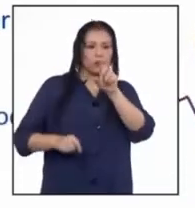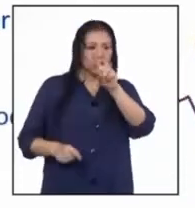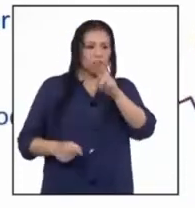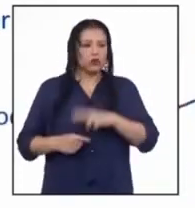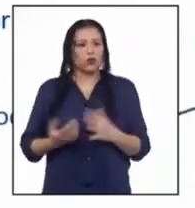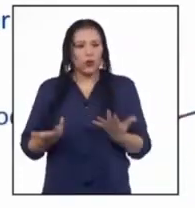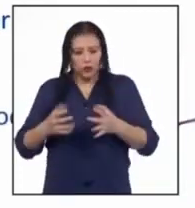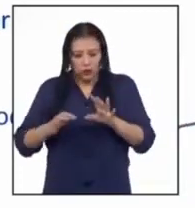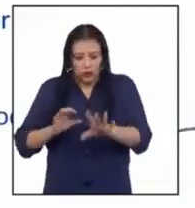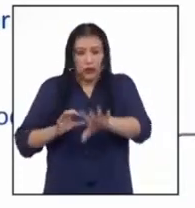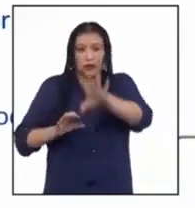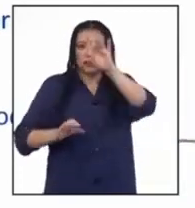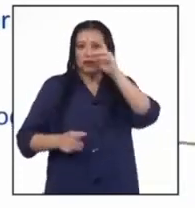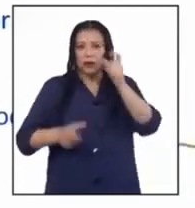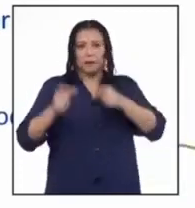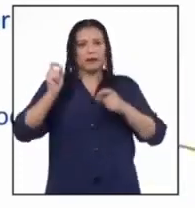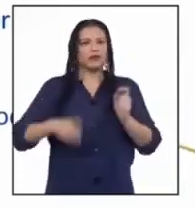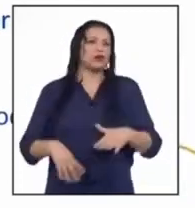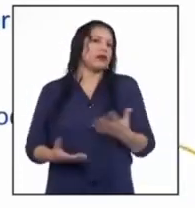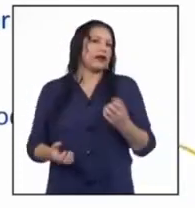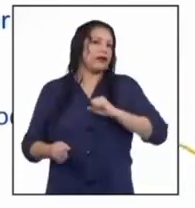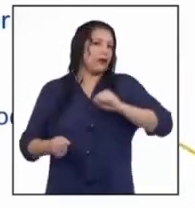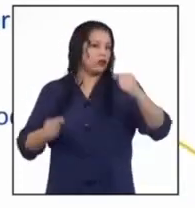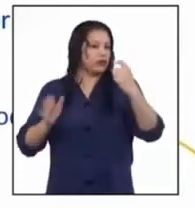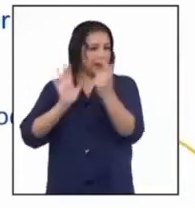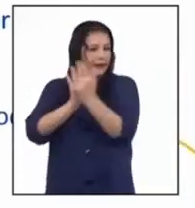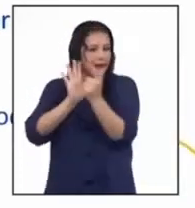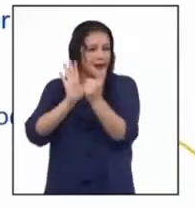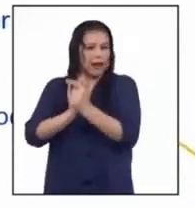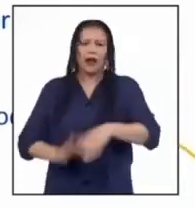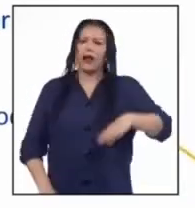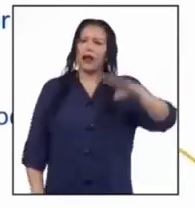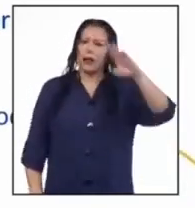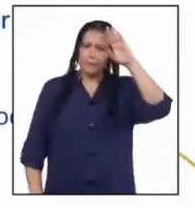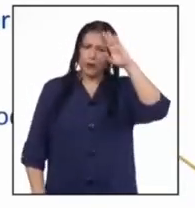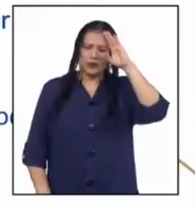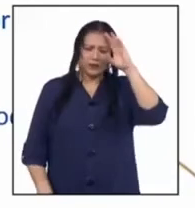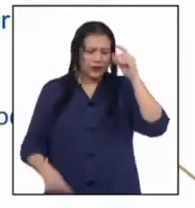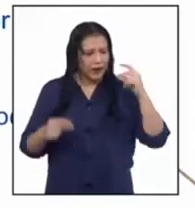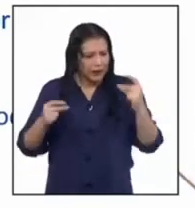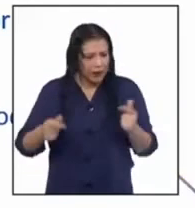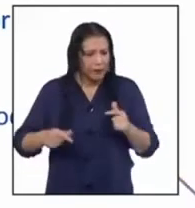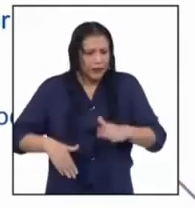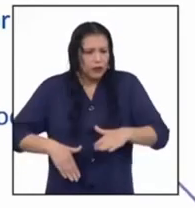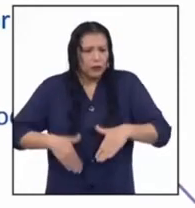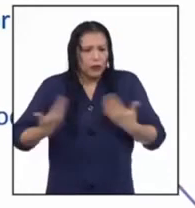vez identificado el infractor, el efectivo policial en el acto